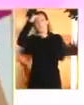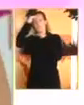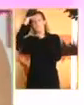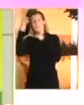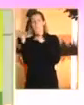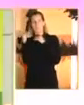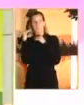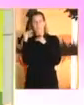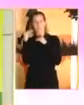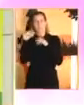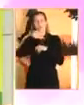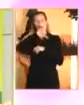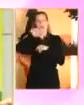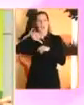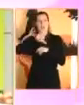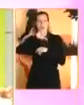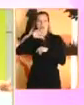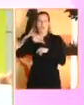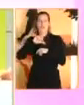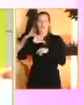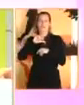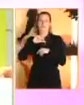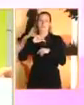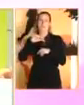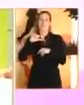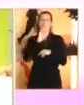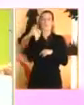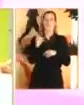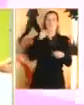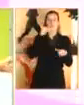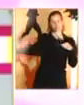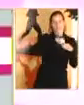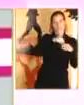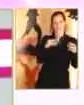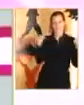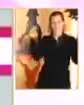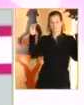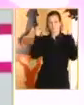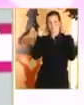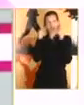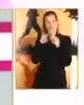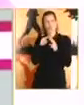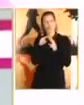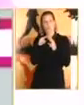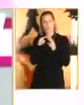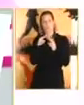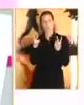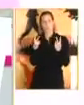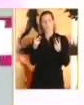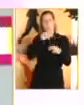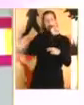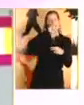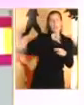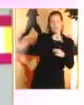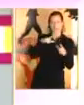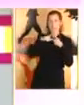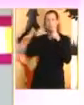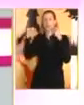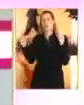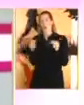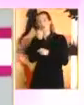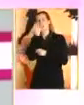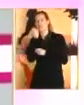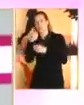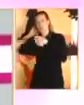aromaterapia, del aceite que va a hacer Celia, como de la infusión que voy a hacer yo. Entonces, vamos a utilizar flores, vamos a utilizar hojas y vamos a utilizar raíces, raíz de